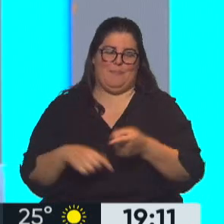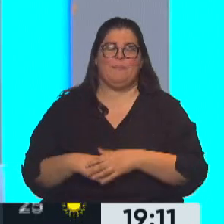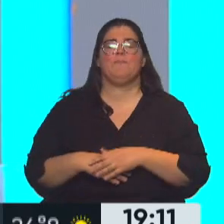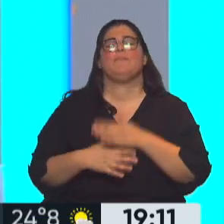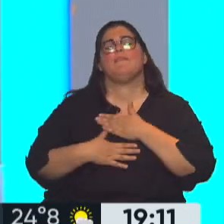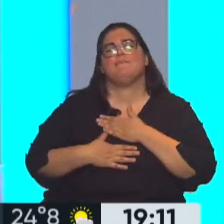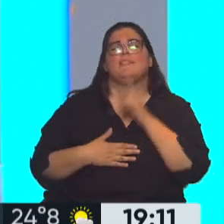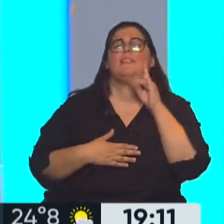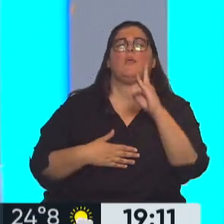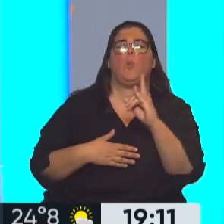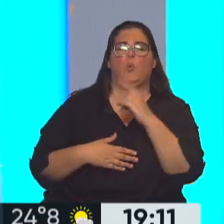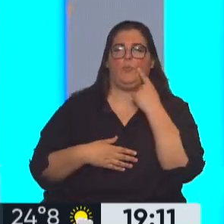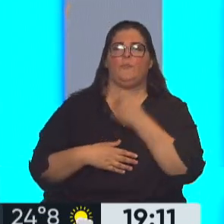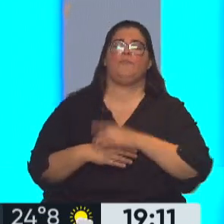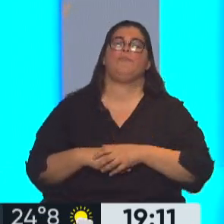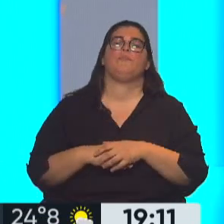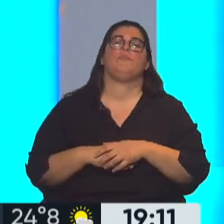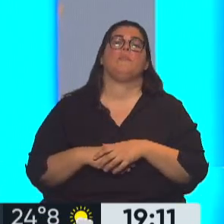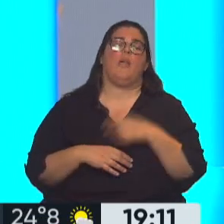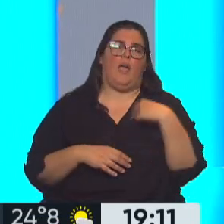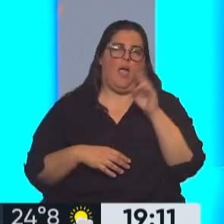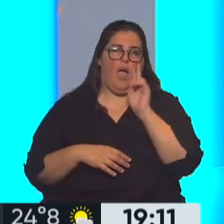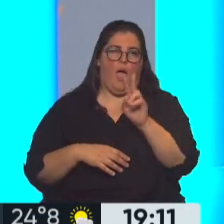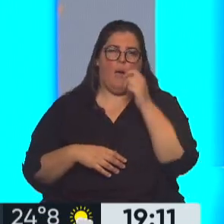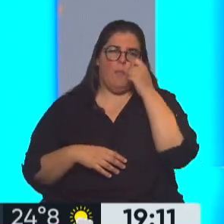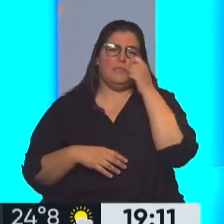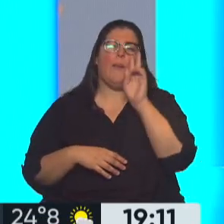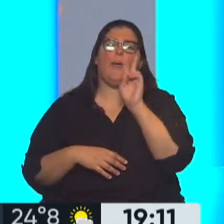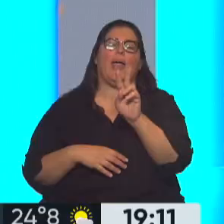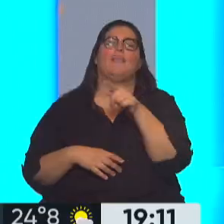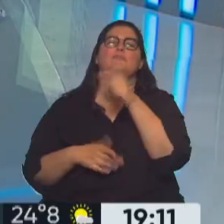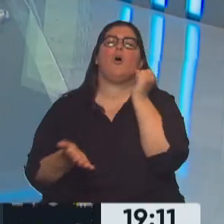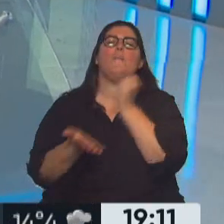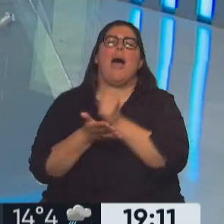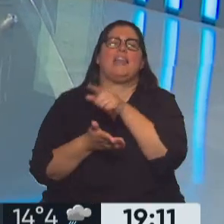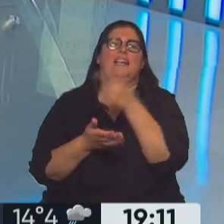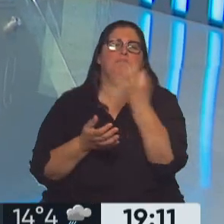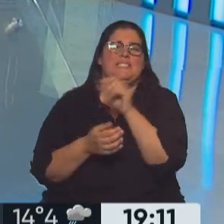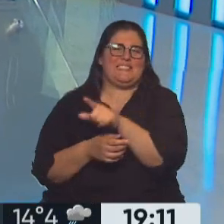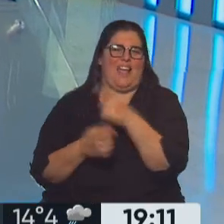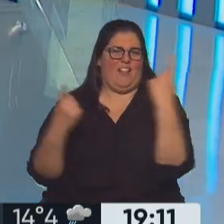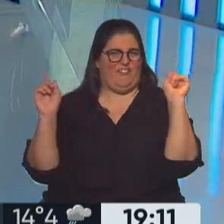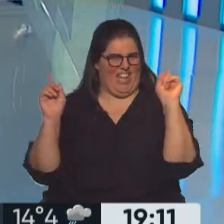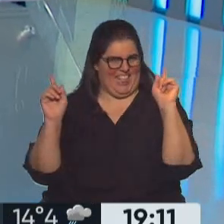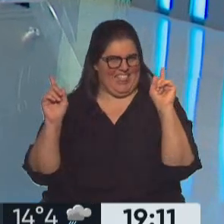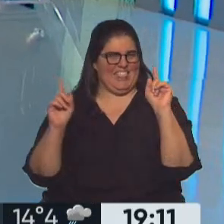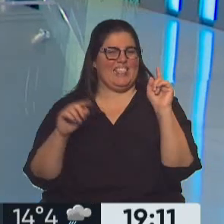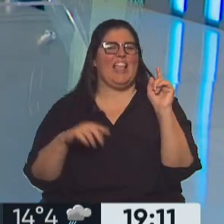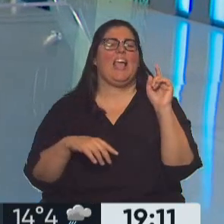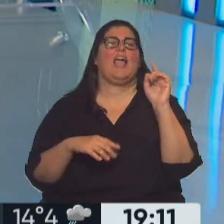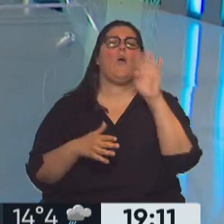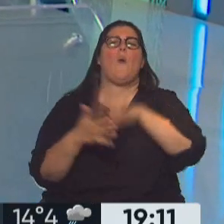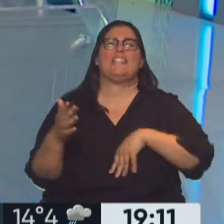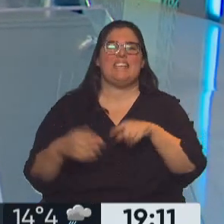no vamos a ver cómo se trata este sponsor especial particular que tiene el Barcelona me vuelven